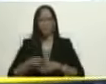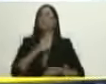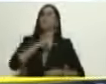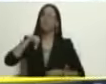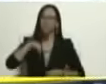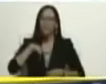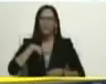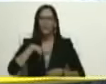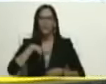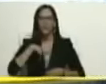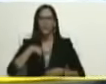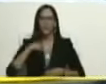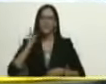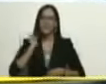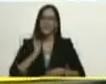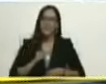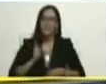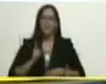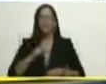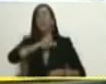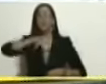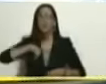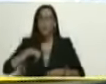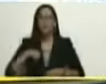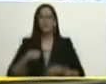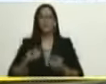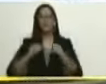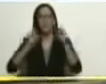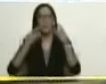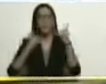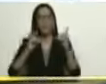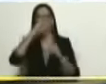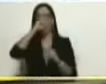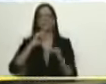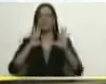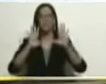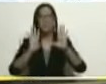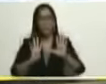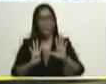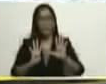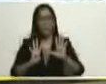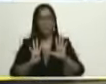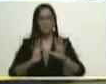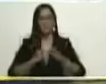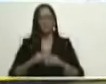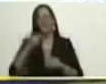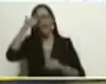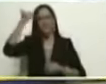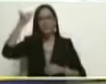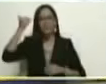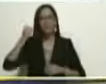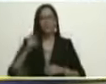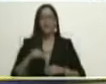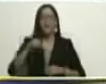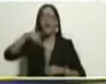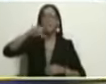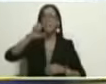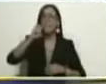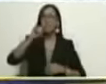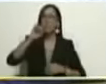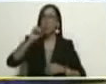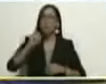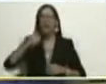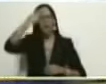Nosotros debemos nuestra independencia del siglo XIX a Haití, a Petión, a su